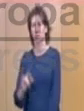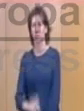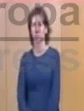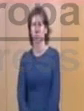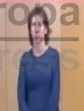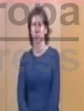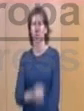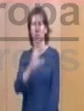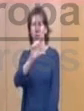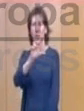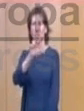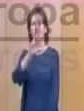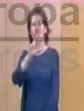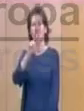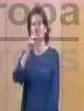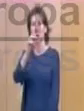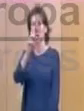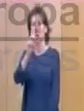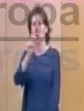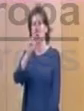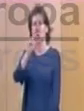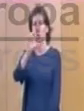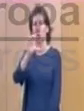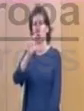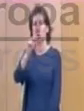Los 5 del Partido Nacionalista Vasco